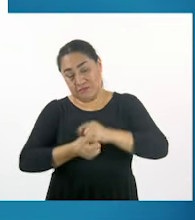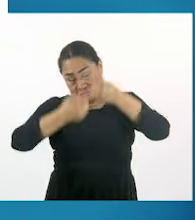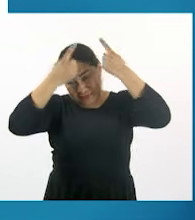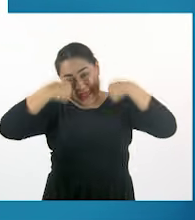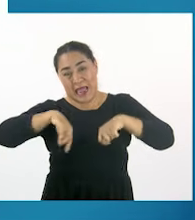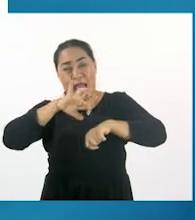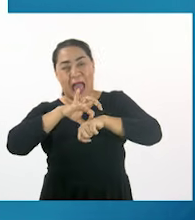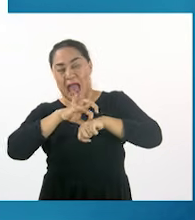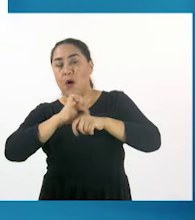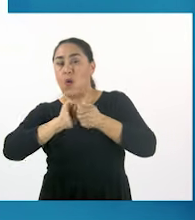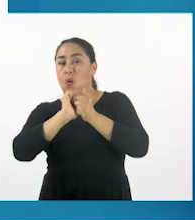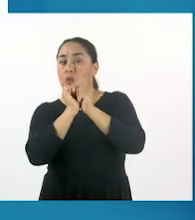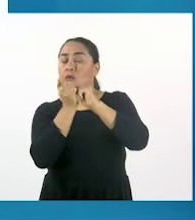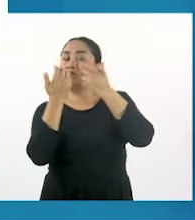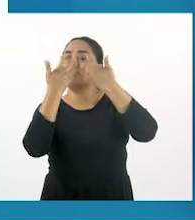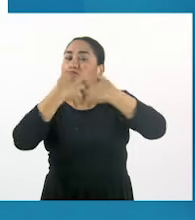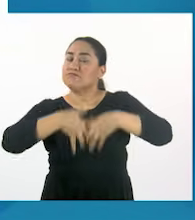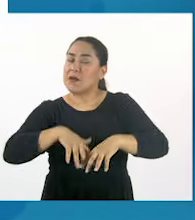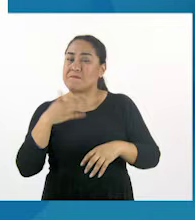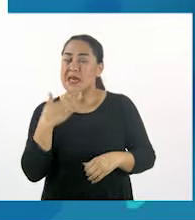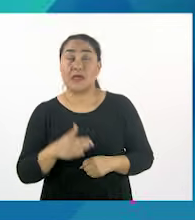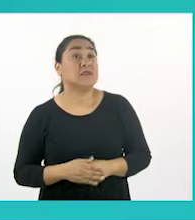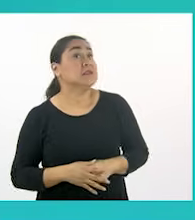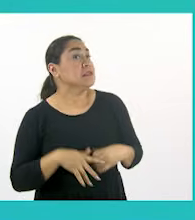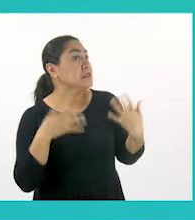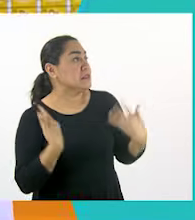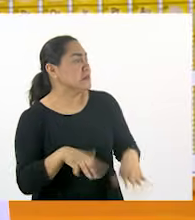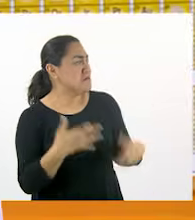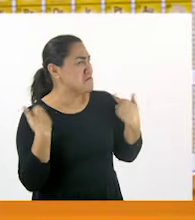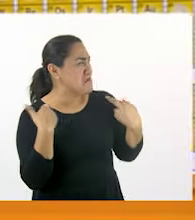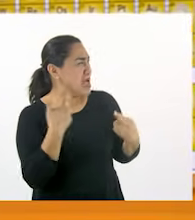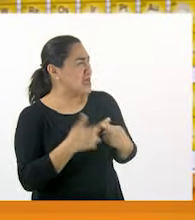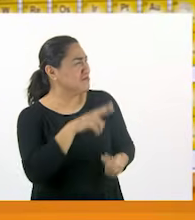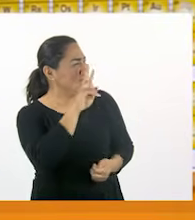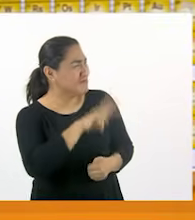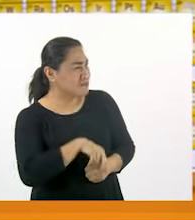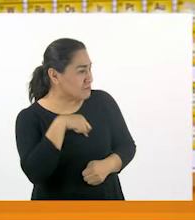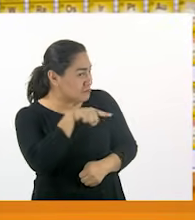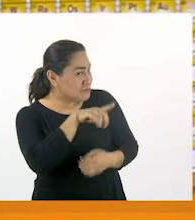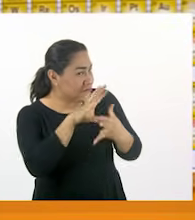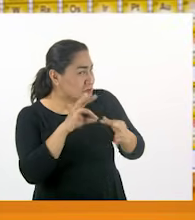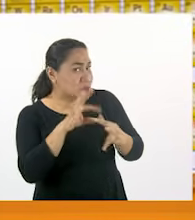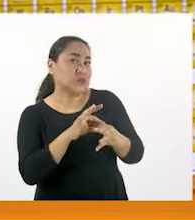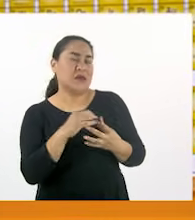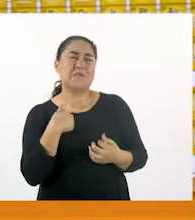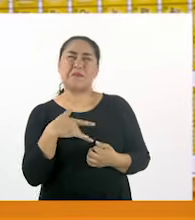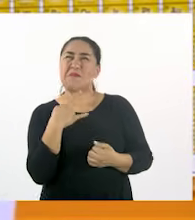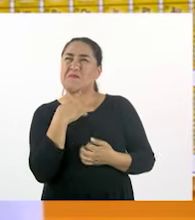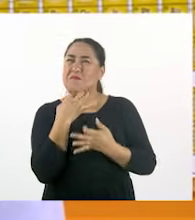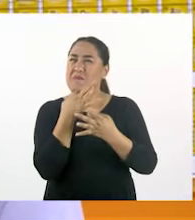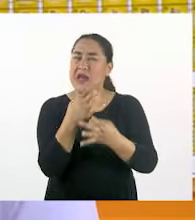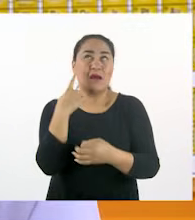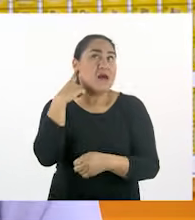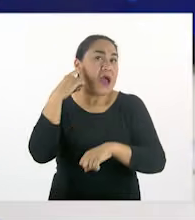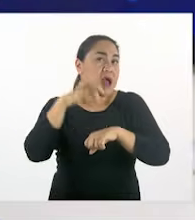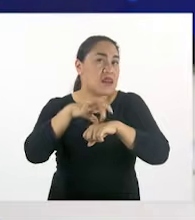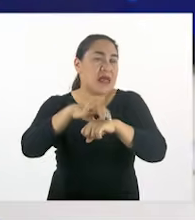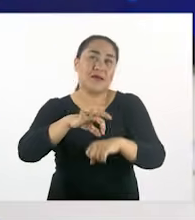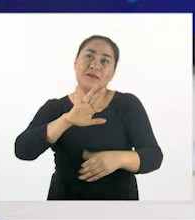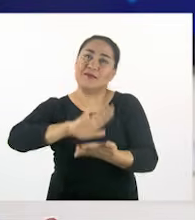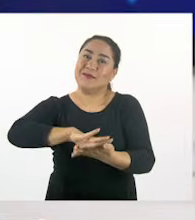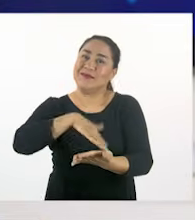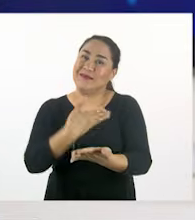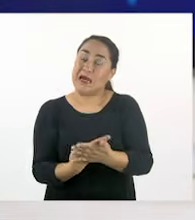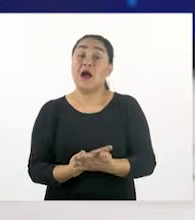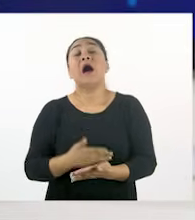los tejidos. Ay, maestra, la verdad que con toda esta información se me antojó un buen bistec. Tantos hemos conversado de carne, carne, carne. ¡Qué rico! Pero